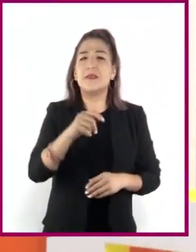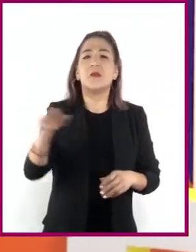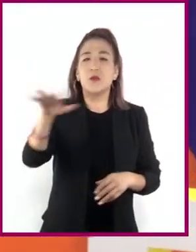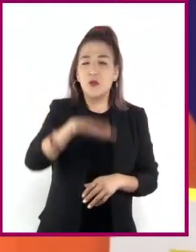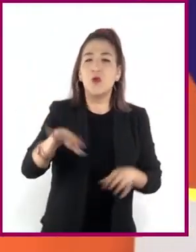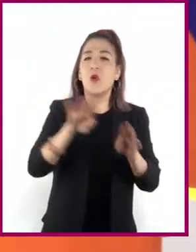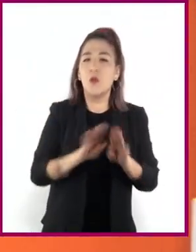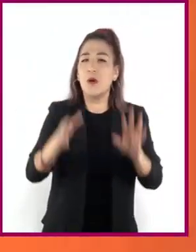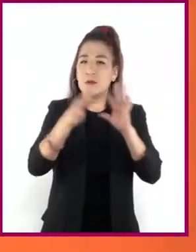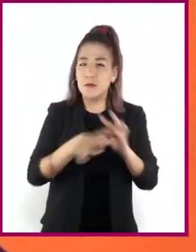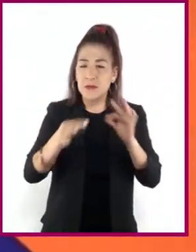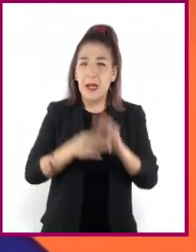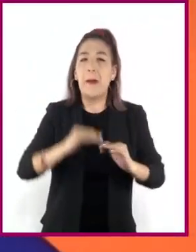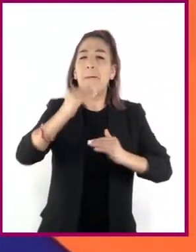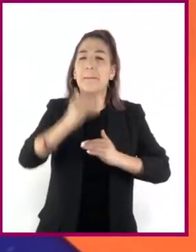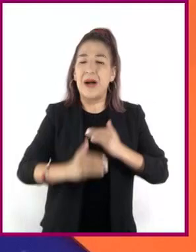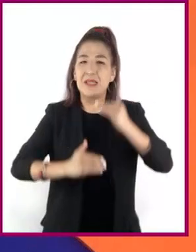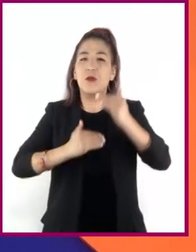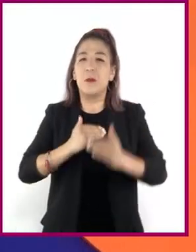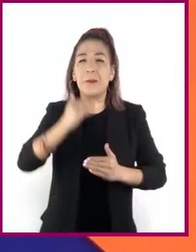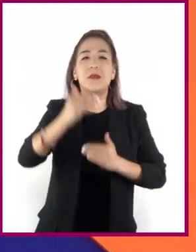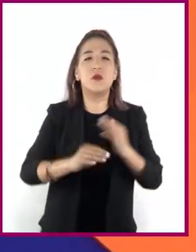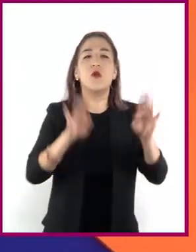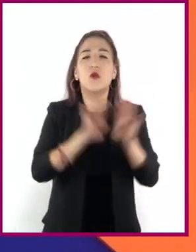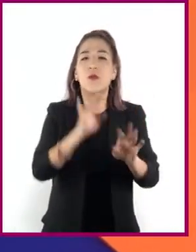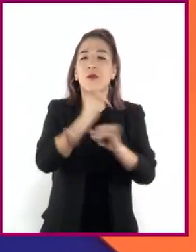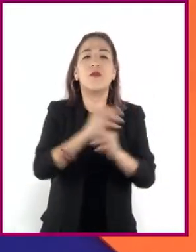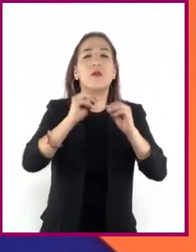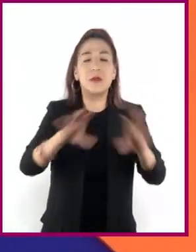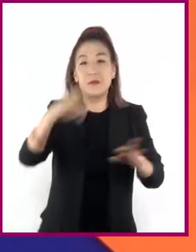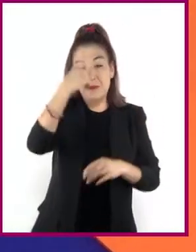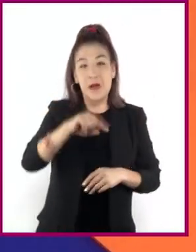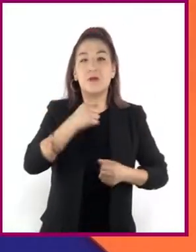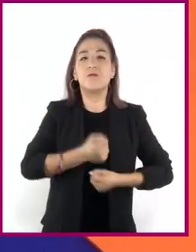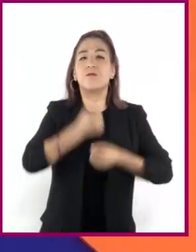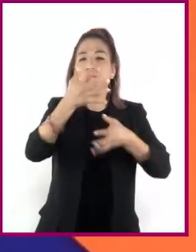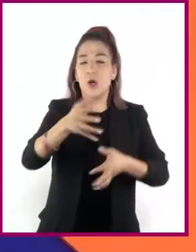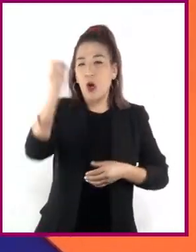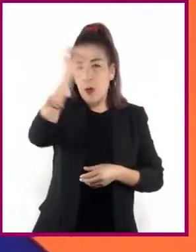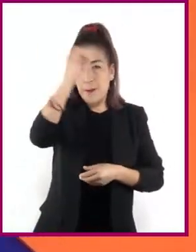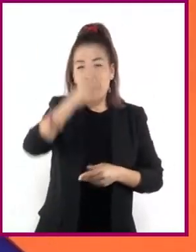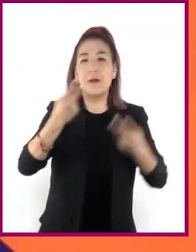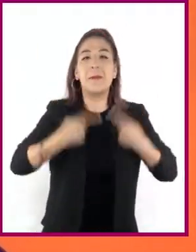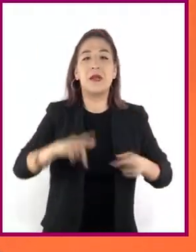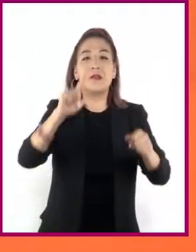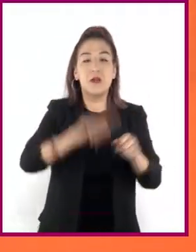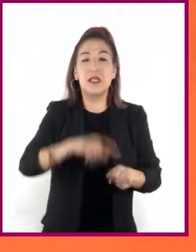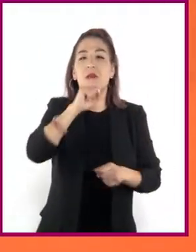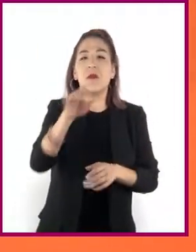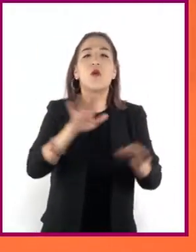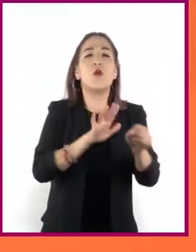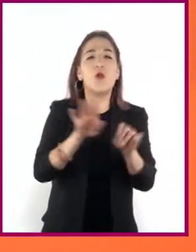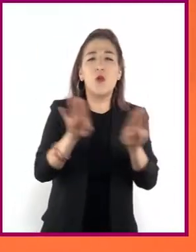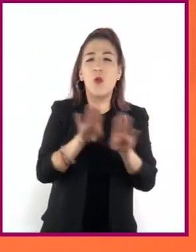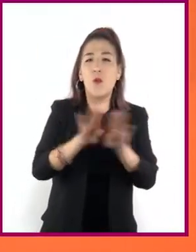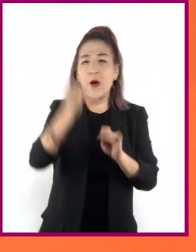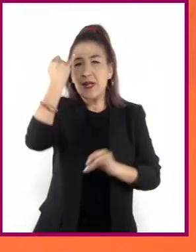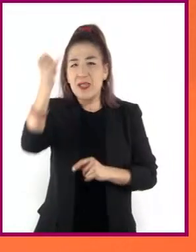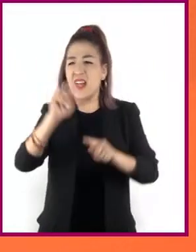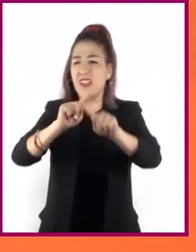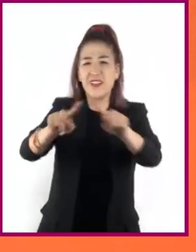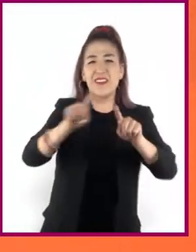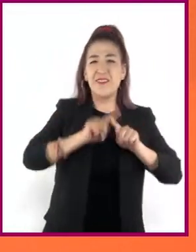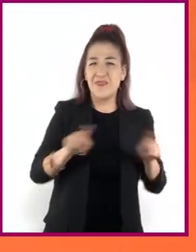paso a paso jerarquizando información para expresar opiniones personales y contrastar ideas con el